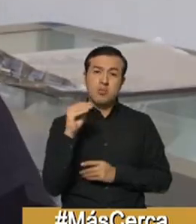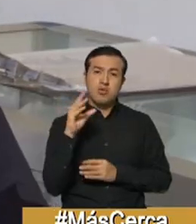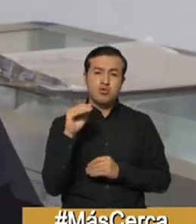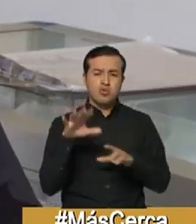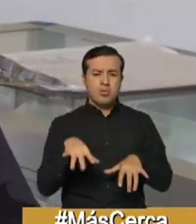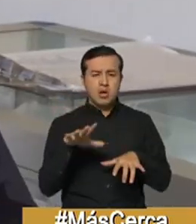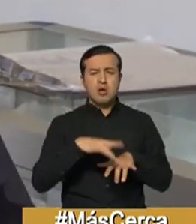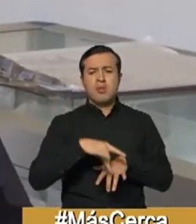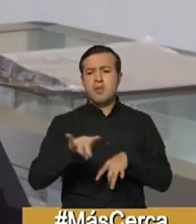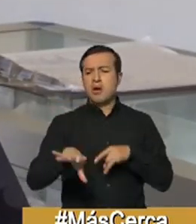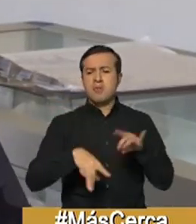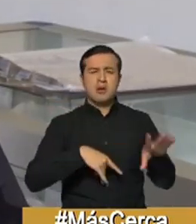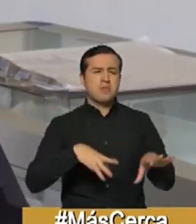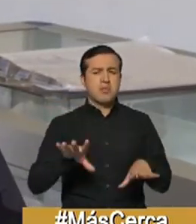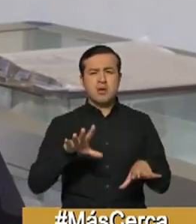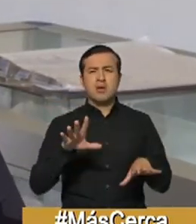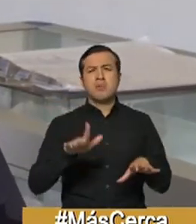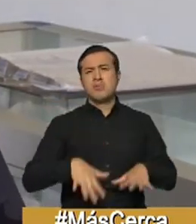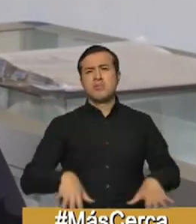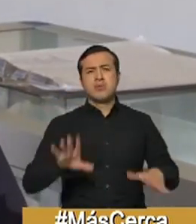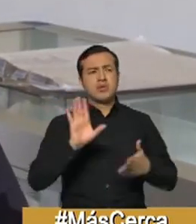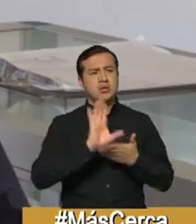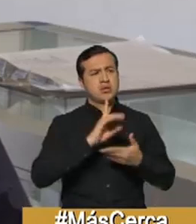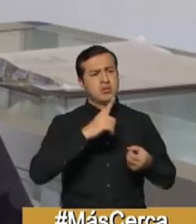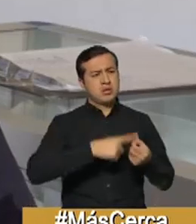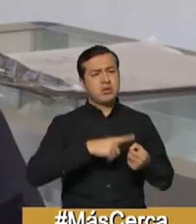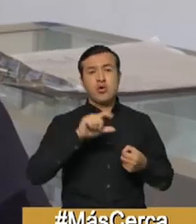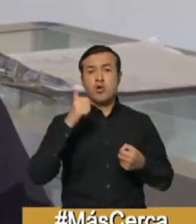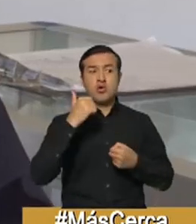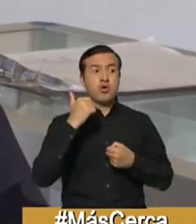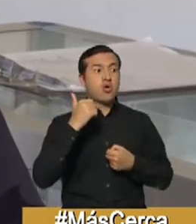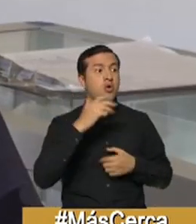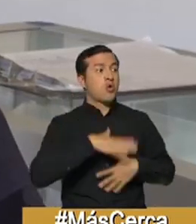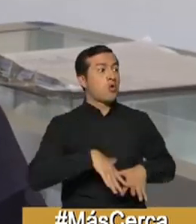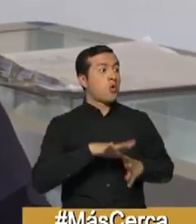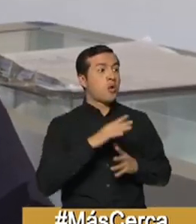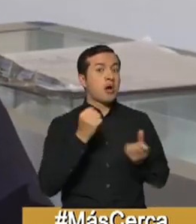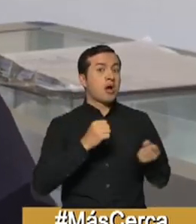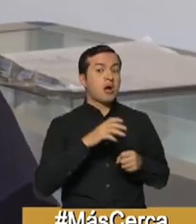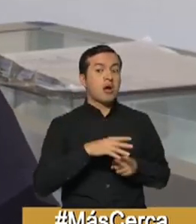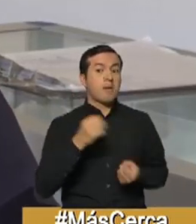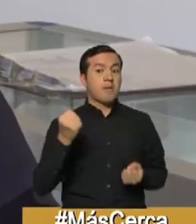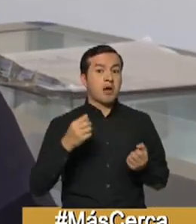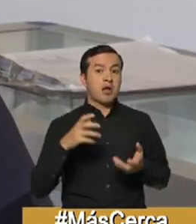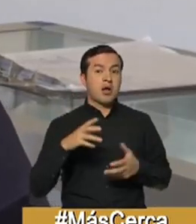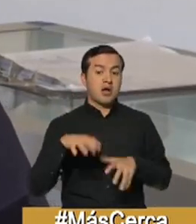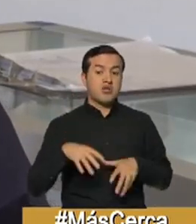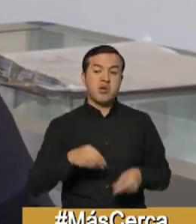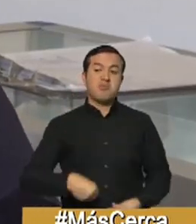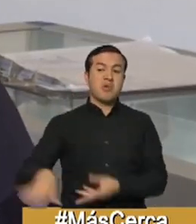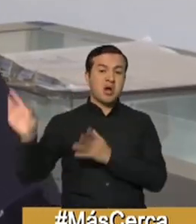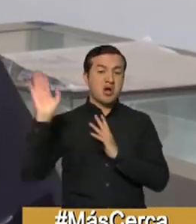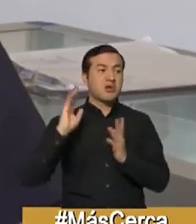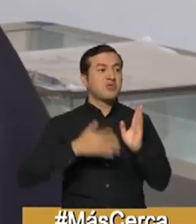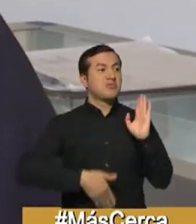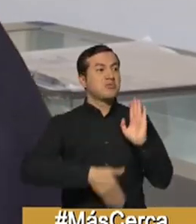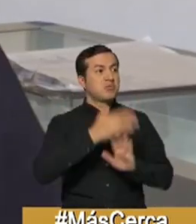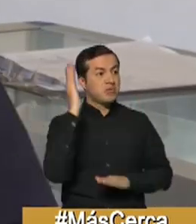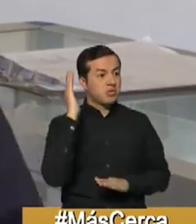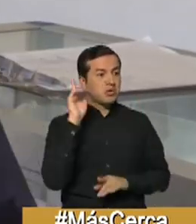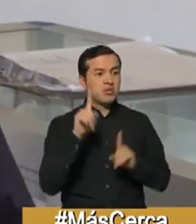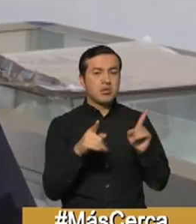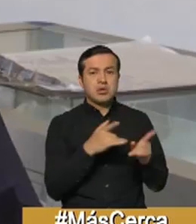de perritos, es decir, vienen propietarios del centro de Quito, de otros lados, vienen sus vehículos, abren las puertas y los abandonan. Entonces, a